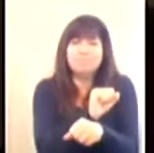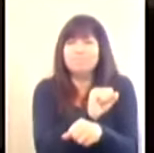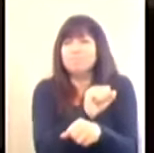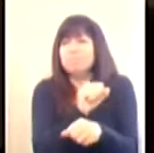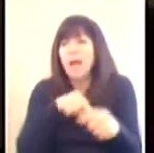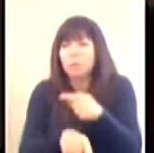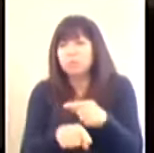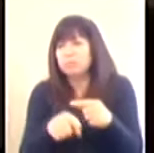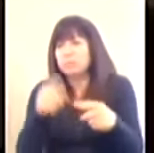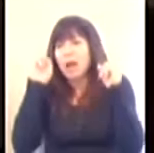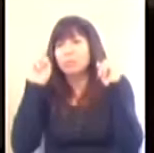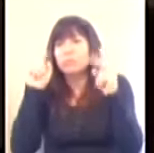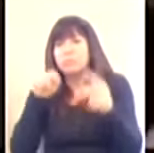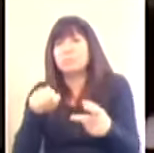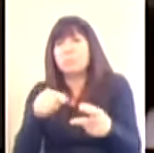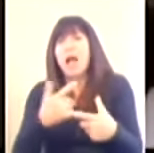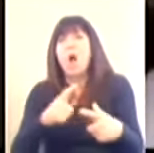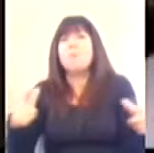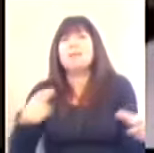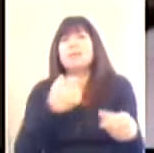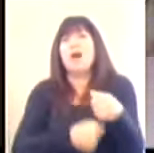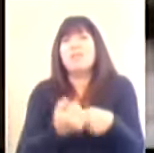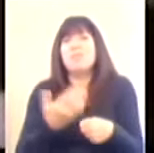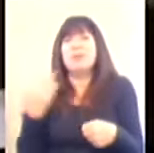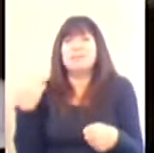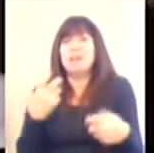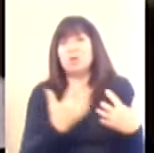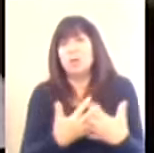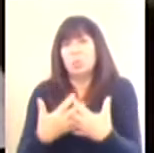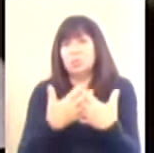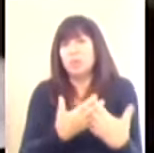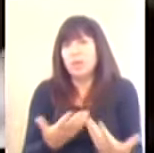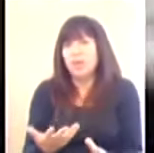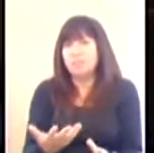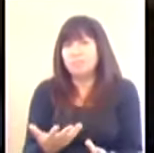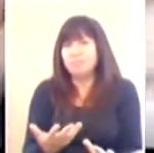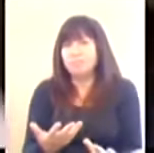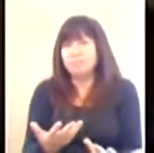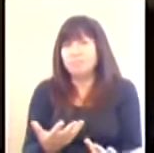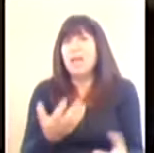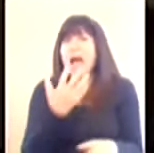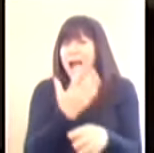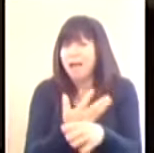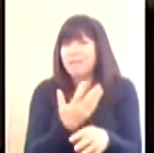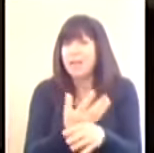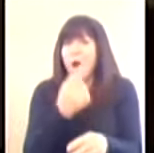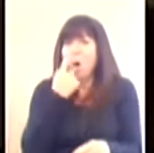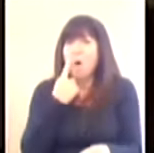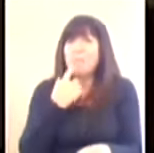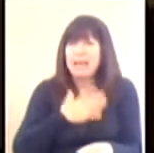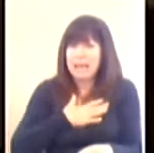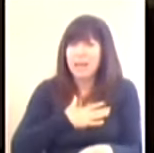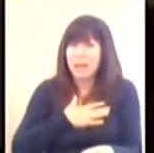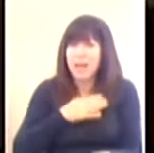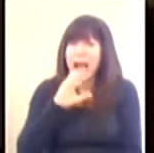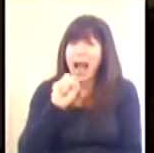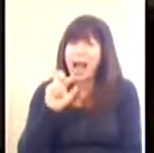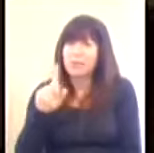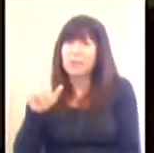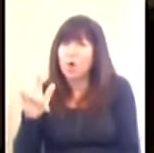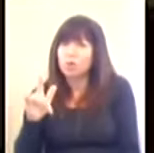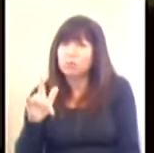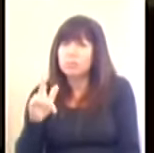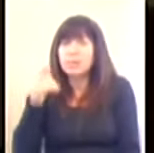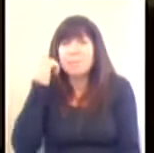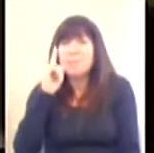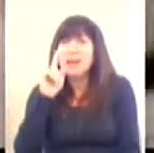de renovable en Estados Unidos el año pasado, a pesar de que había un señor que quería el carbón. Aumentó un 70% en Brasil, a pesar de que había un